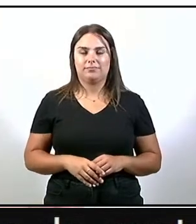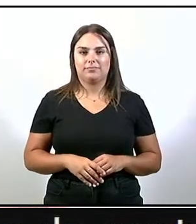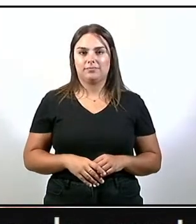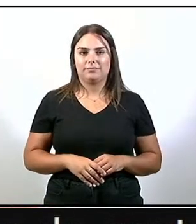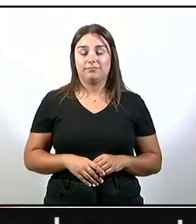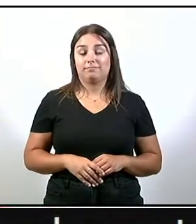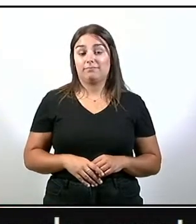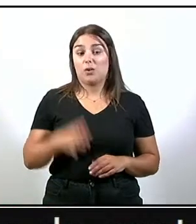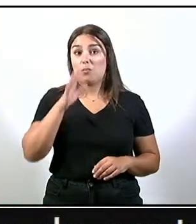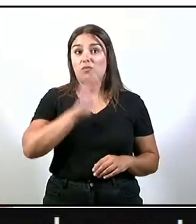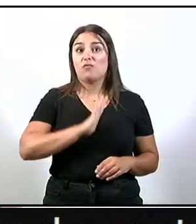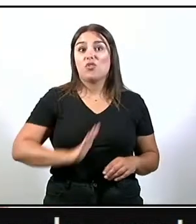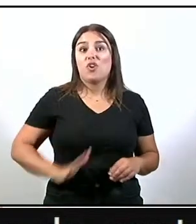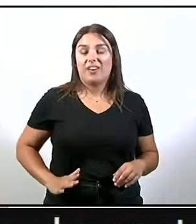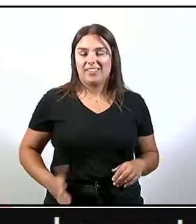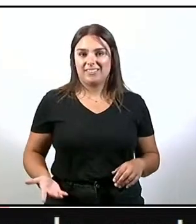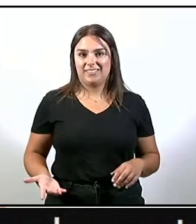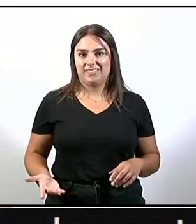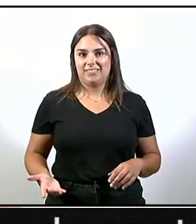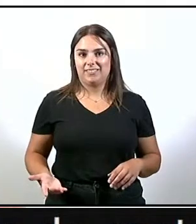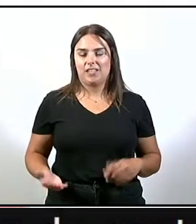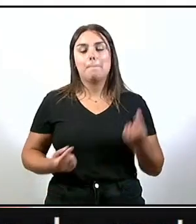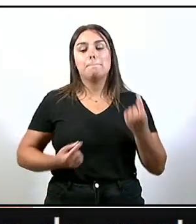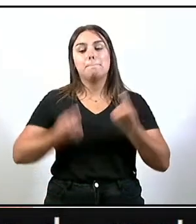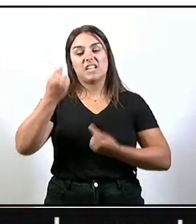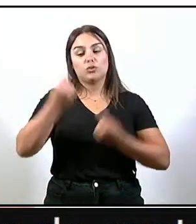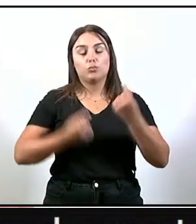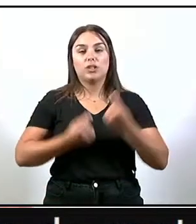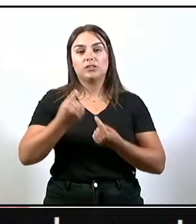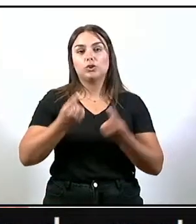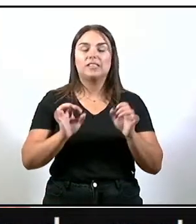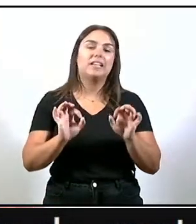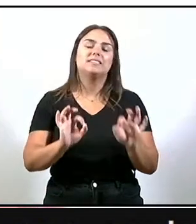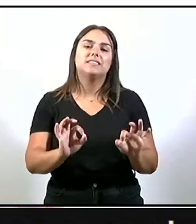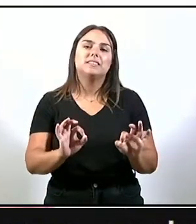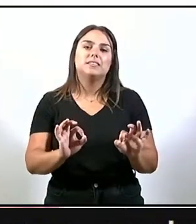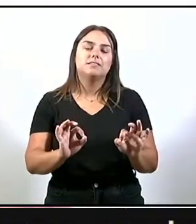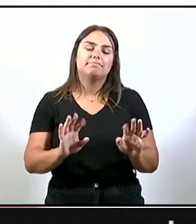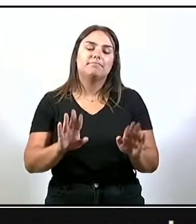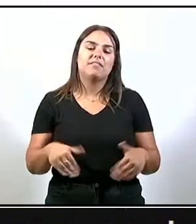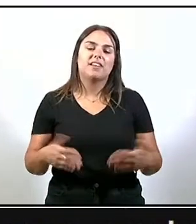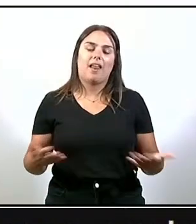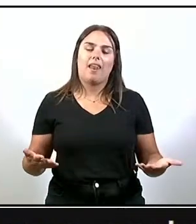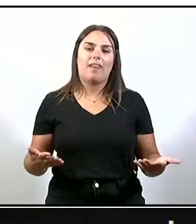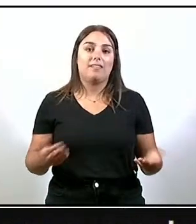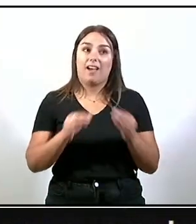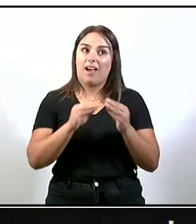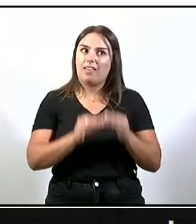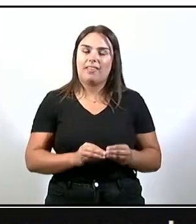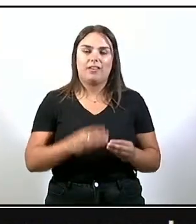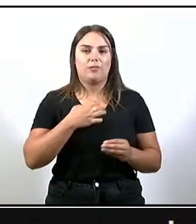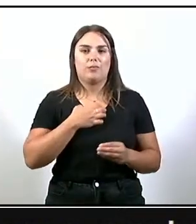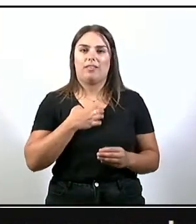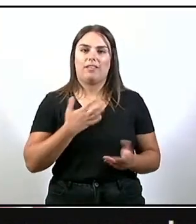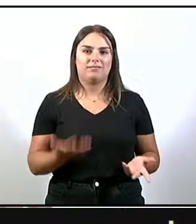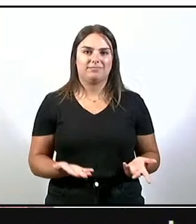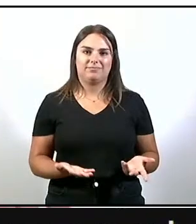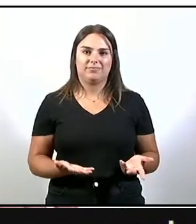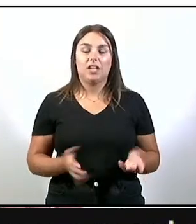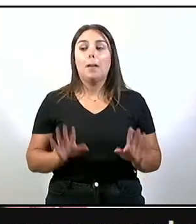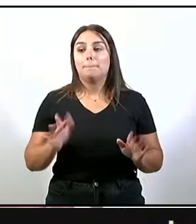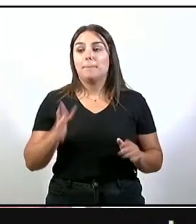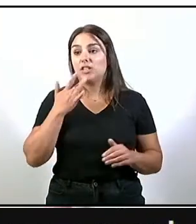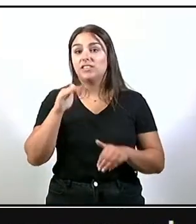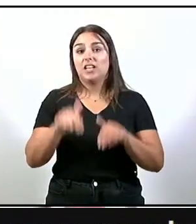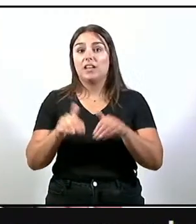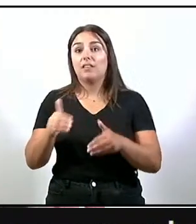estando en funciones. Eso hace que una parte del presupuesto se pueda quedar sin ejecutar. Pero si hay que ir a elecciones,